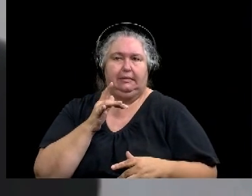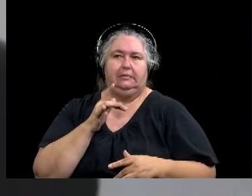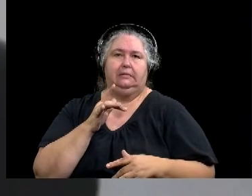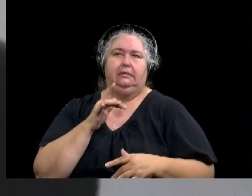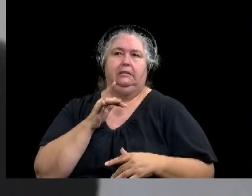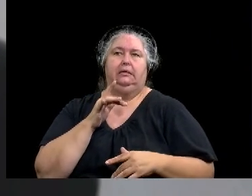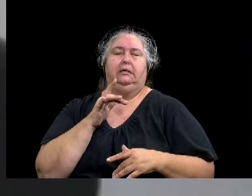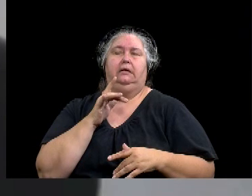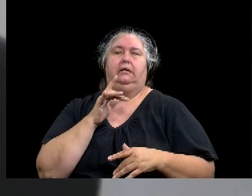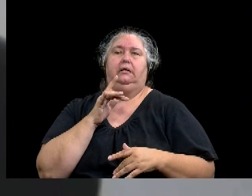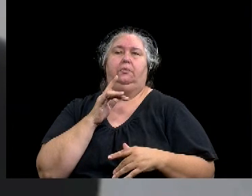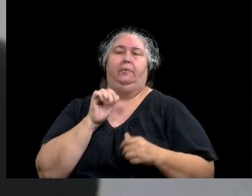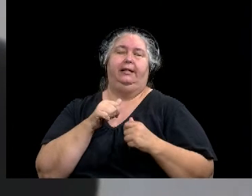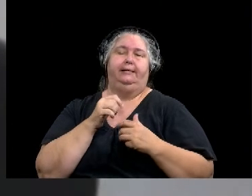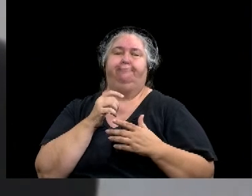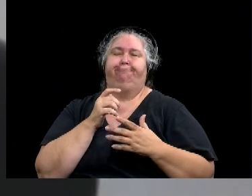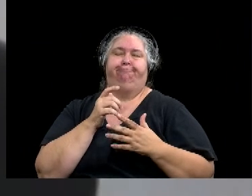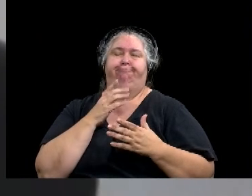malos